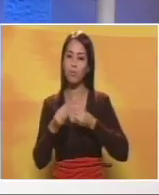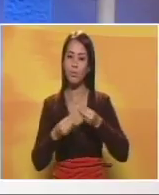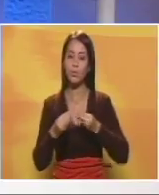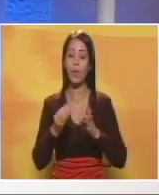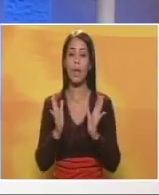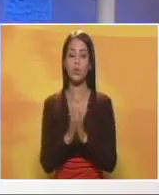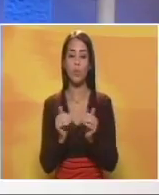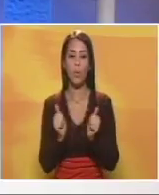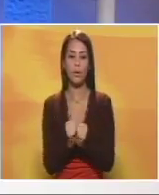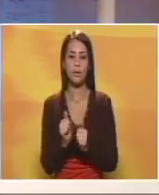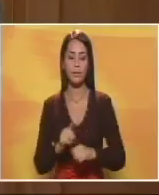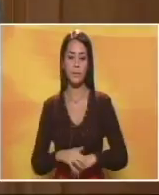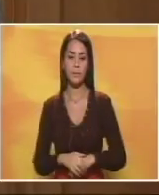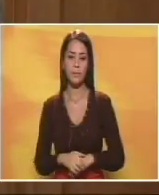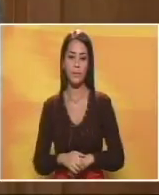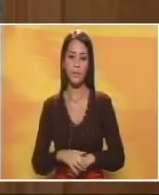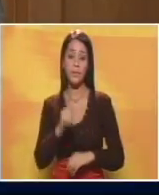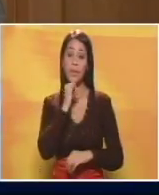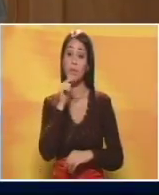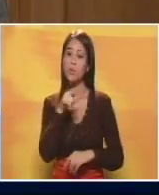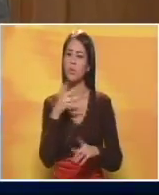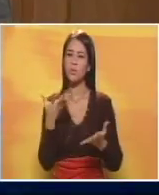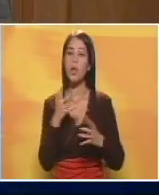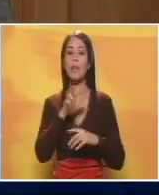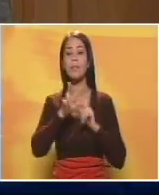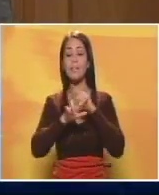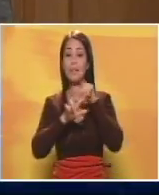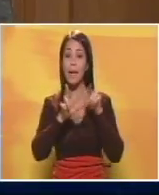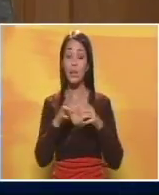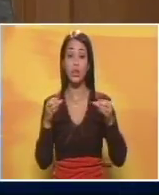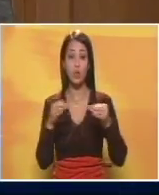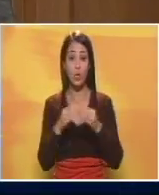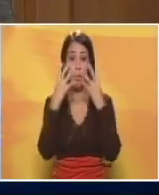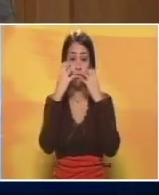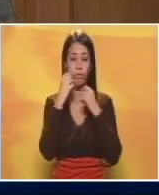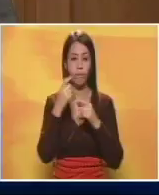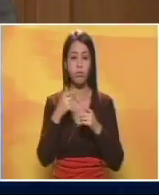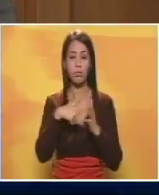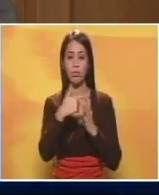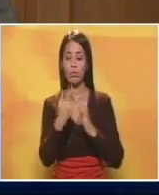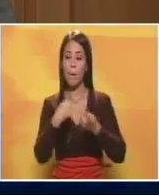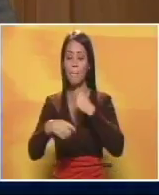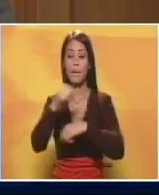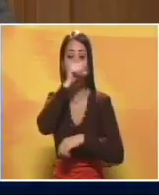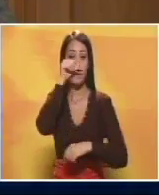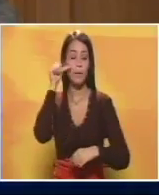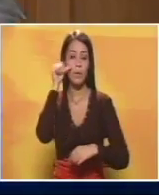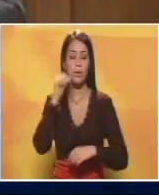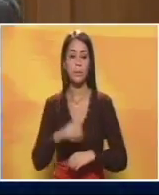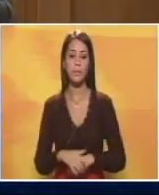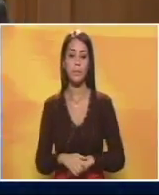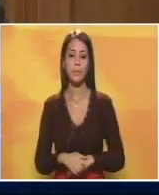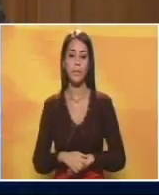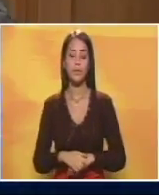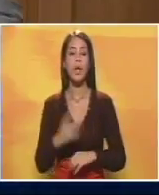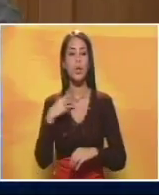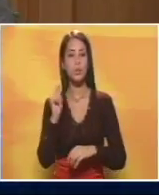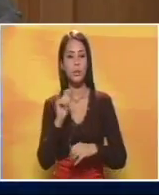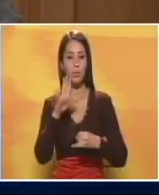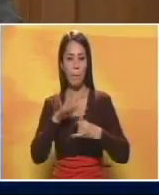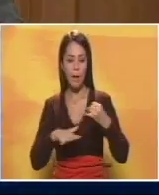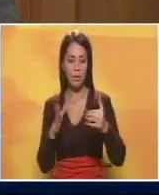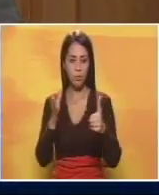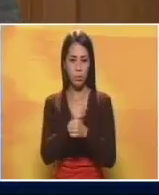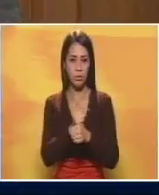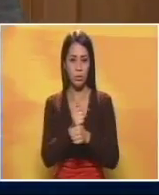el Caribe. Saab reiteró que con ese caso son 3 las bandas delictivas dedicadas al tráfico de drogas que han sido desarticuladas en los últimos 3 meses.